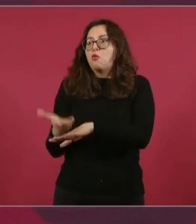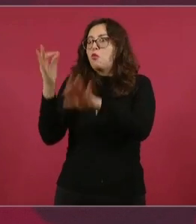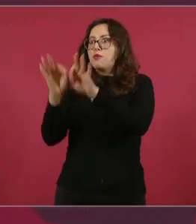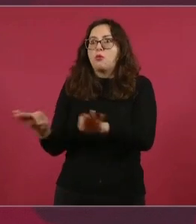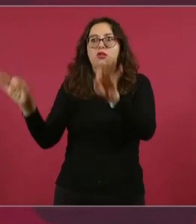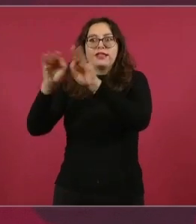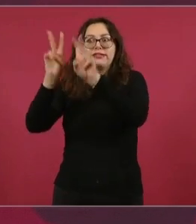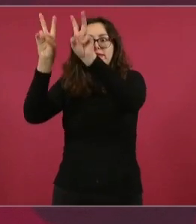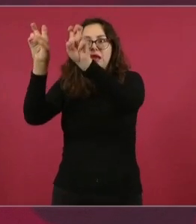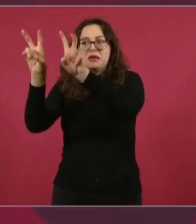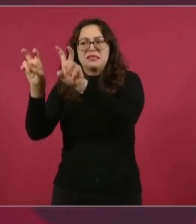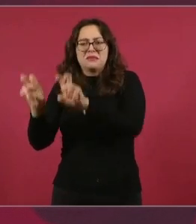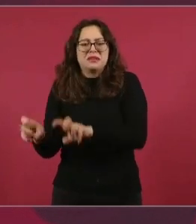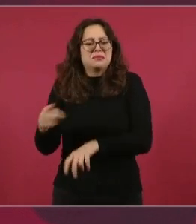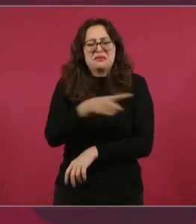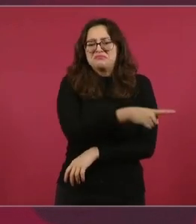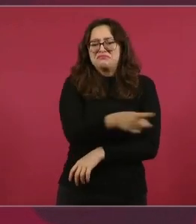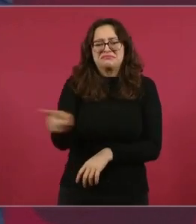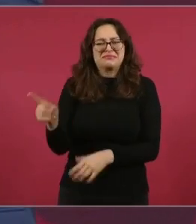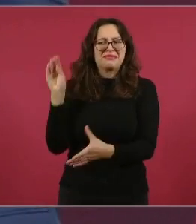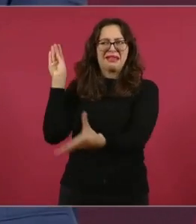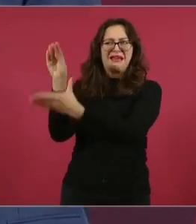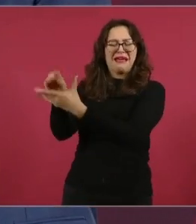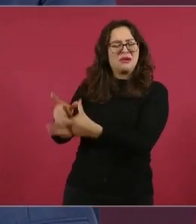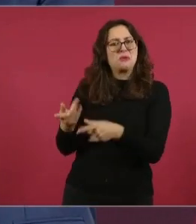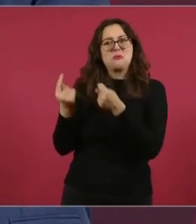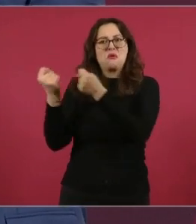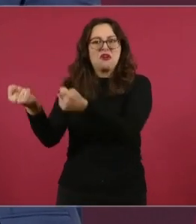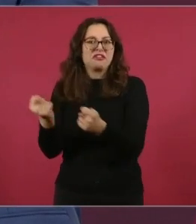les importa, pero no a ustedes,